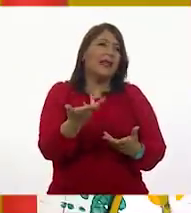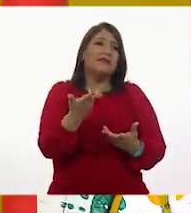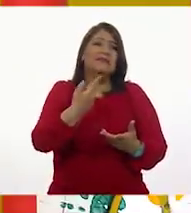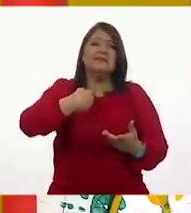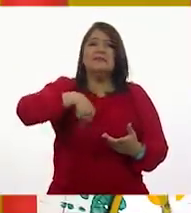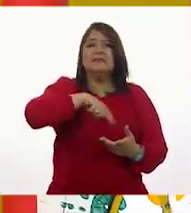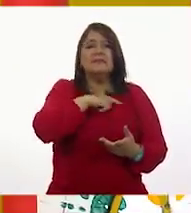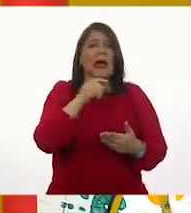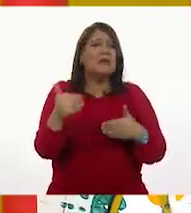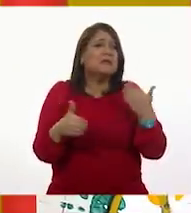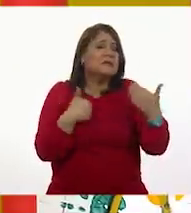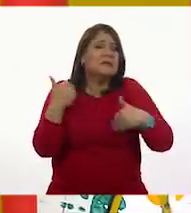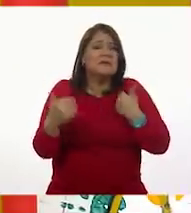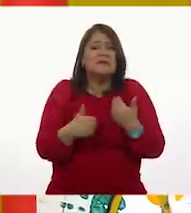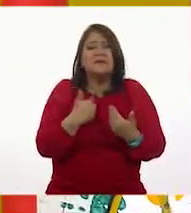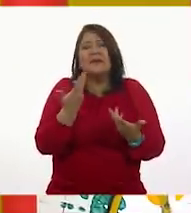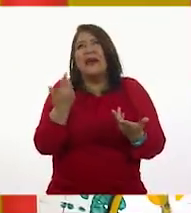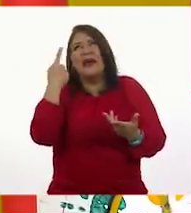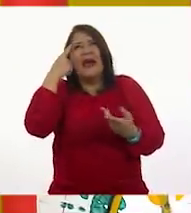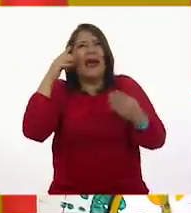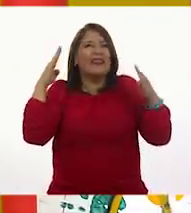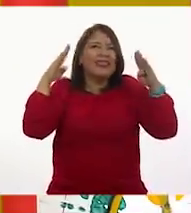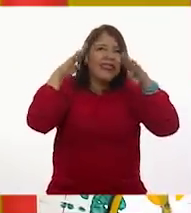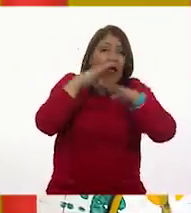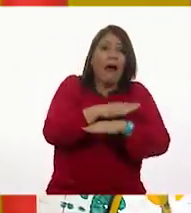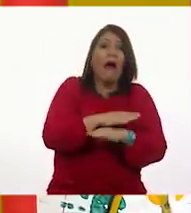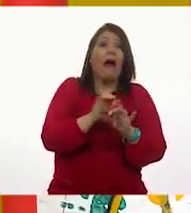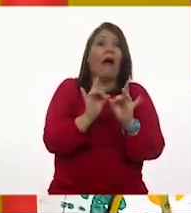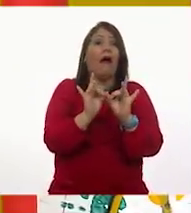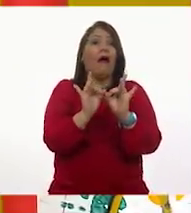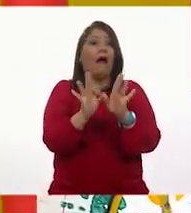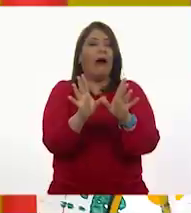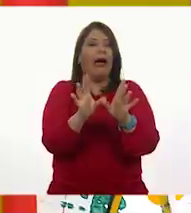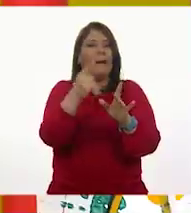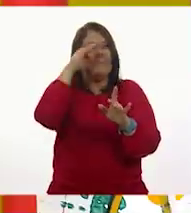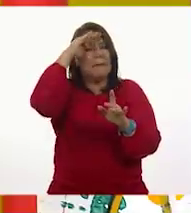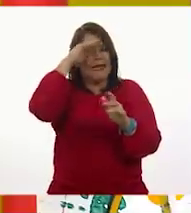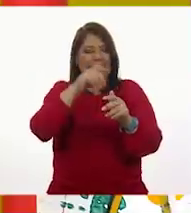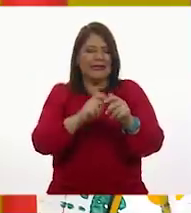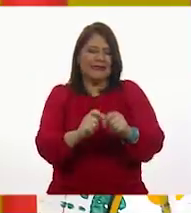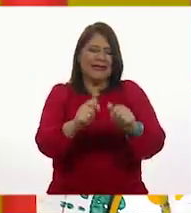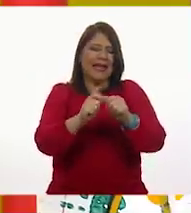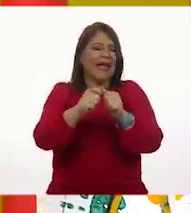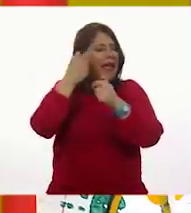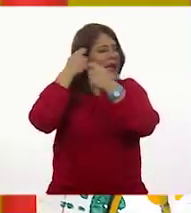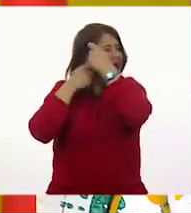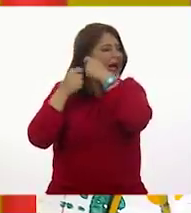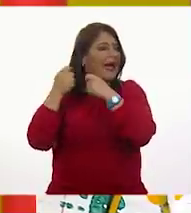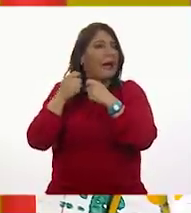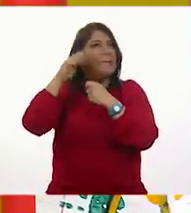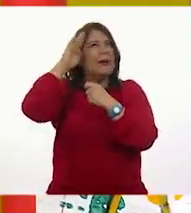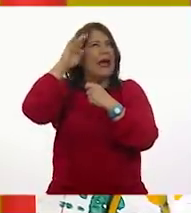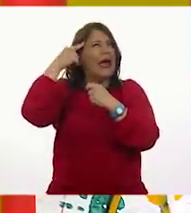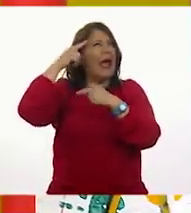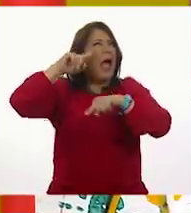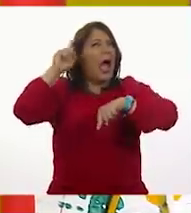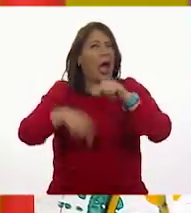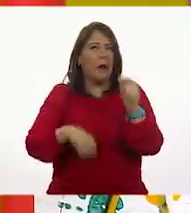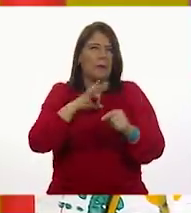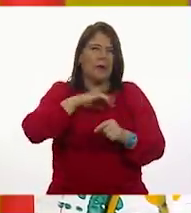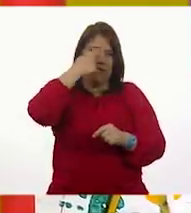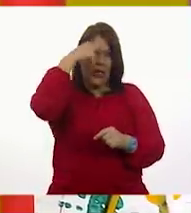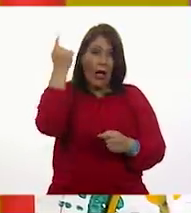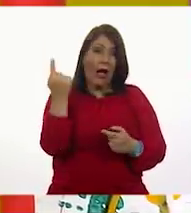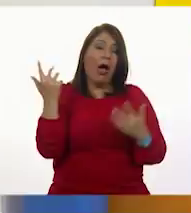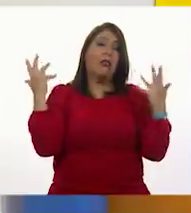Estábamos muy divertidos y pensamos que la plastilina se podía quitar del cabello fácilmente.